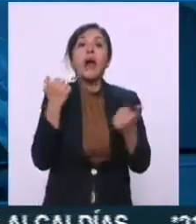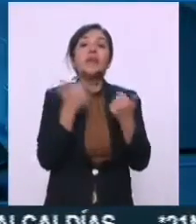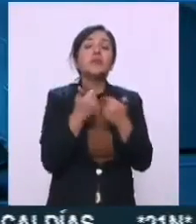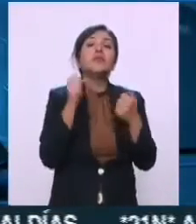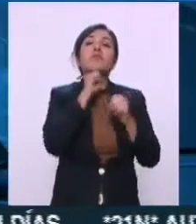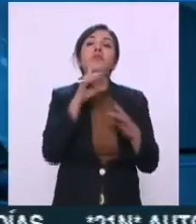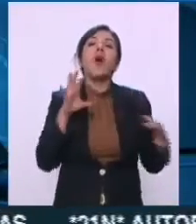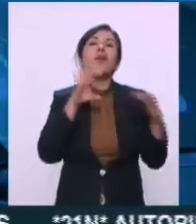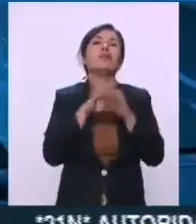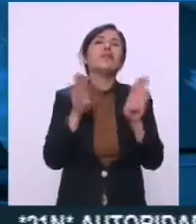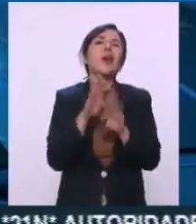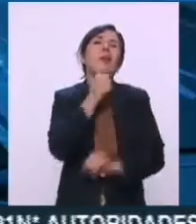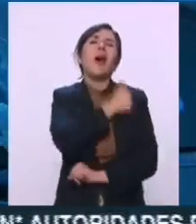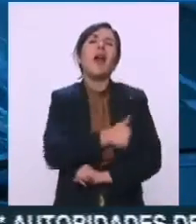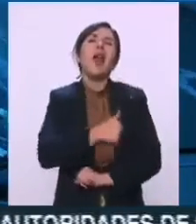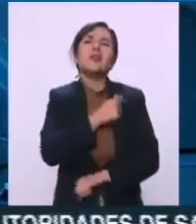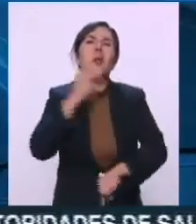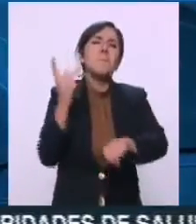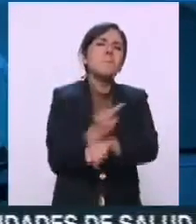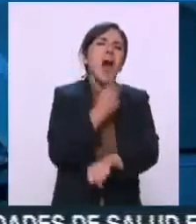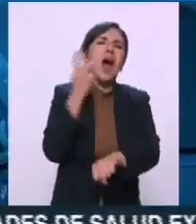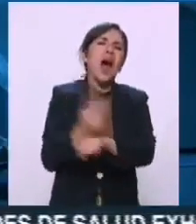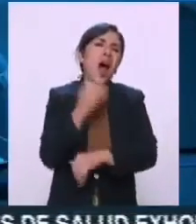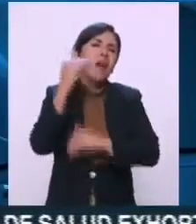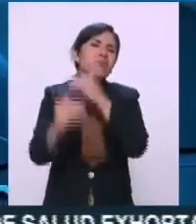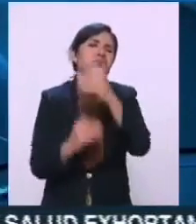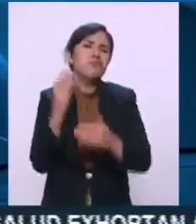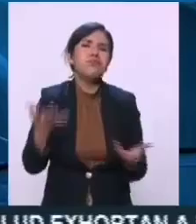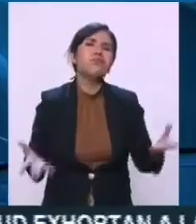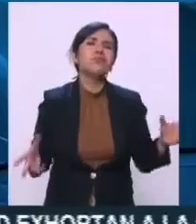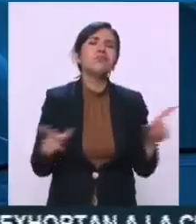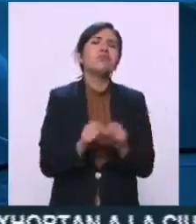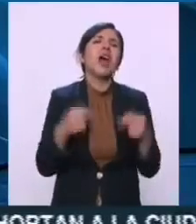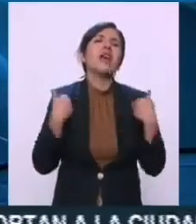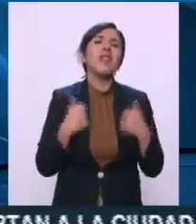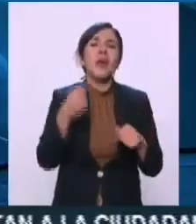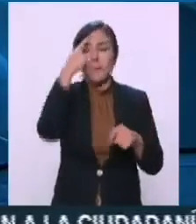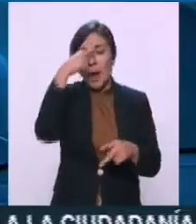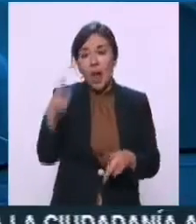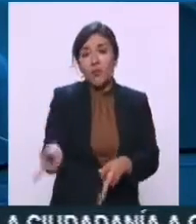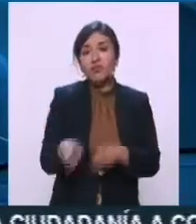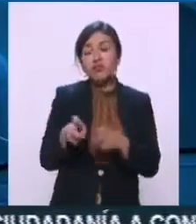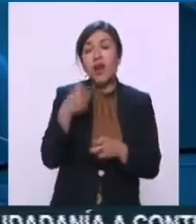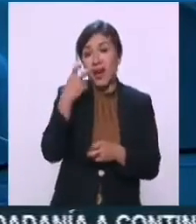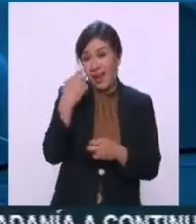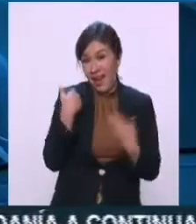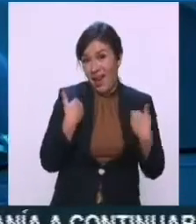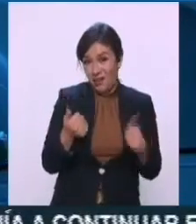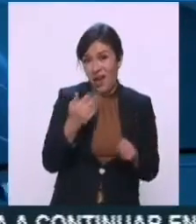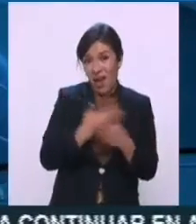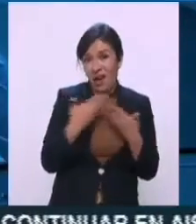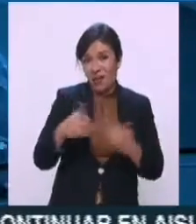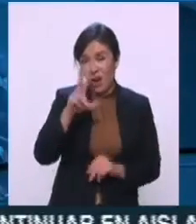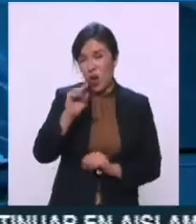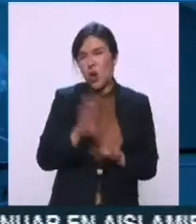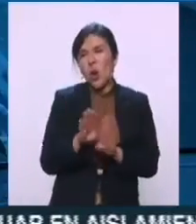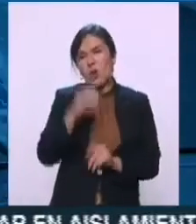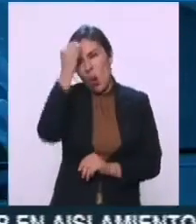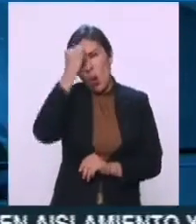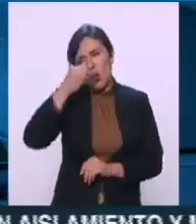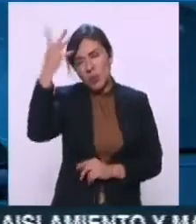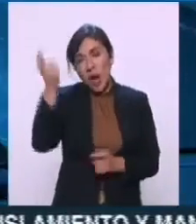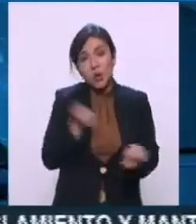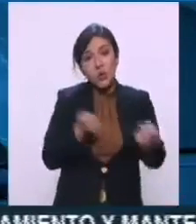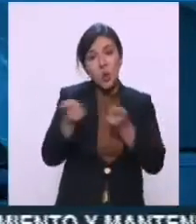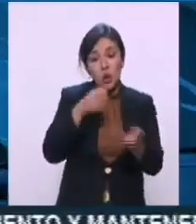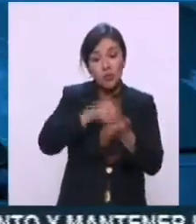procesos lamentables y muy concretos de extracción. No hay que olvidar ahora que el control del territorio